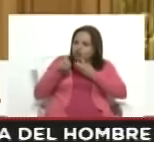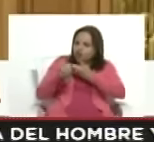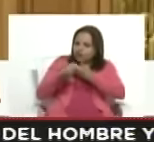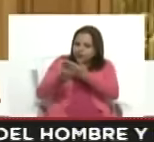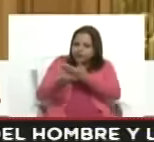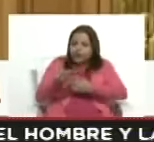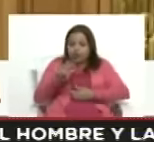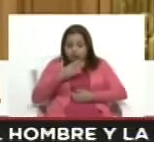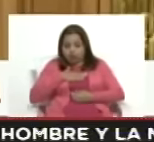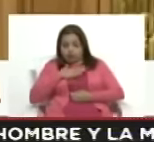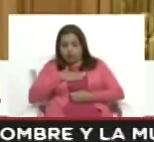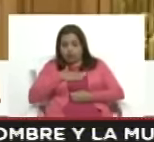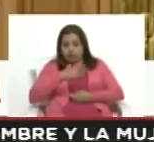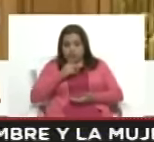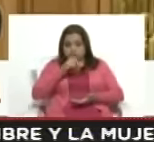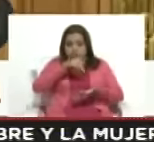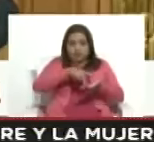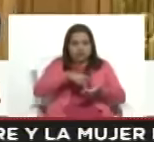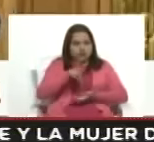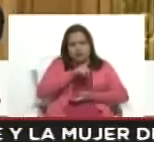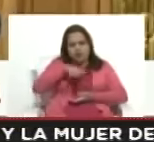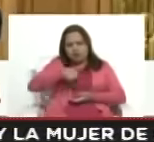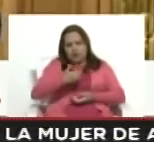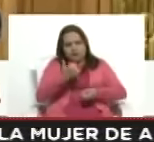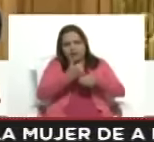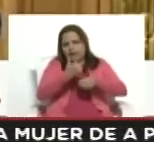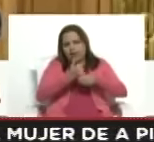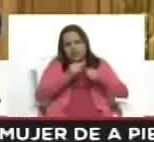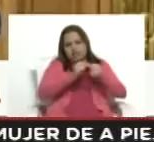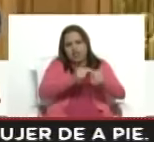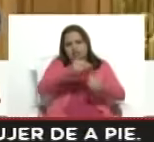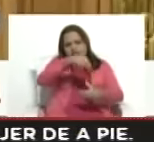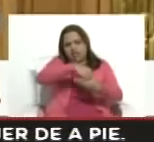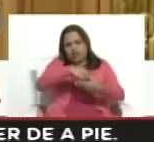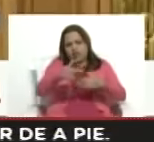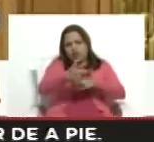desde donde estoy, ya yo no le sirvo en el gabinete.